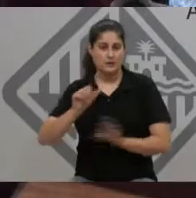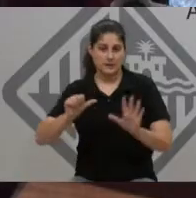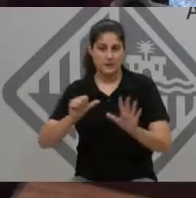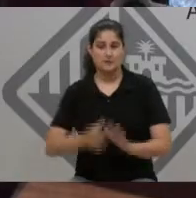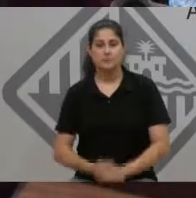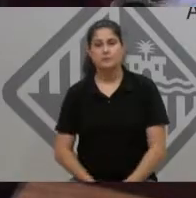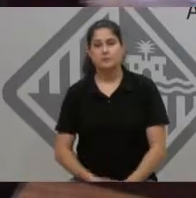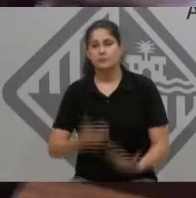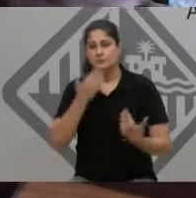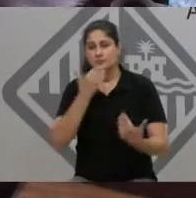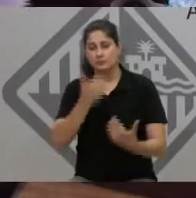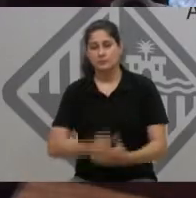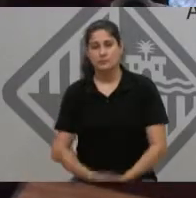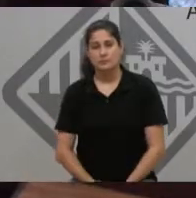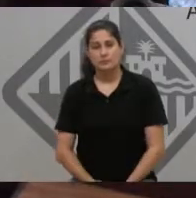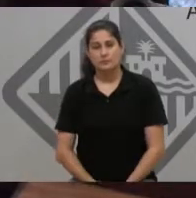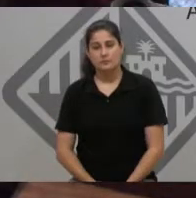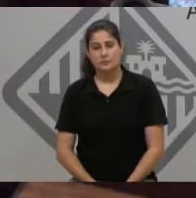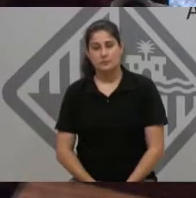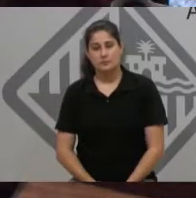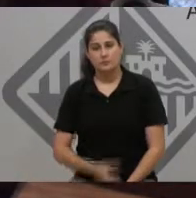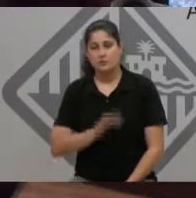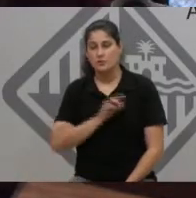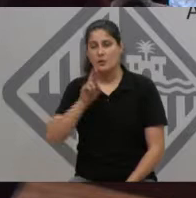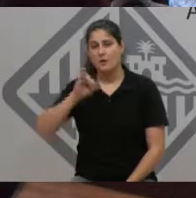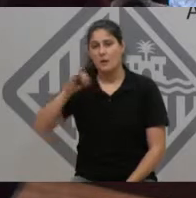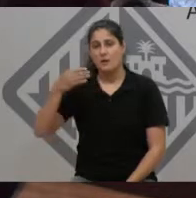Moltes gràcies. Senyor Ribas, 5 minuts.